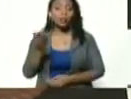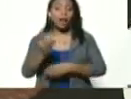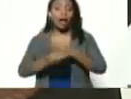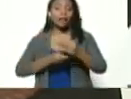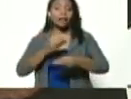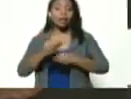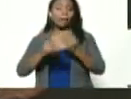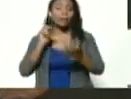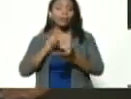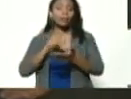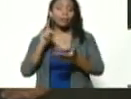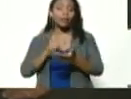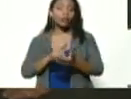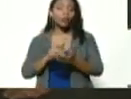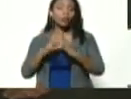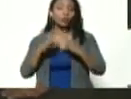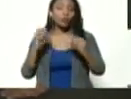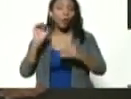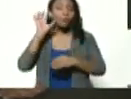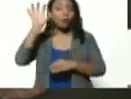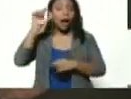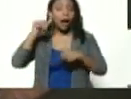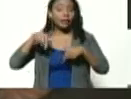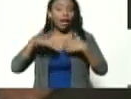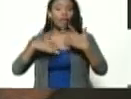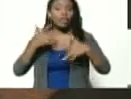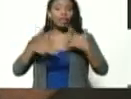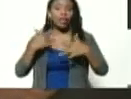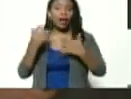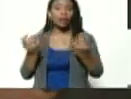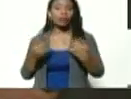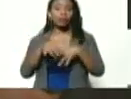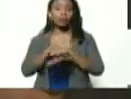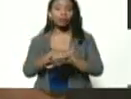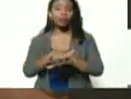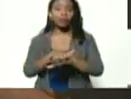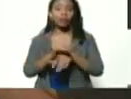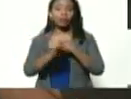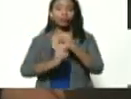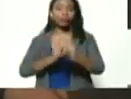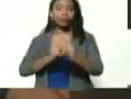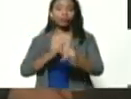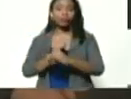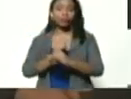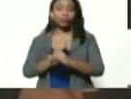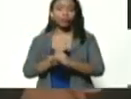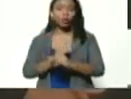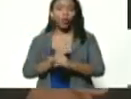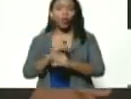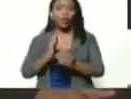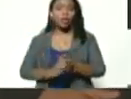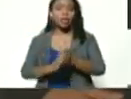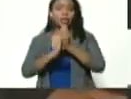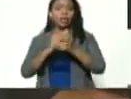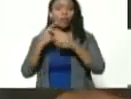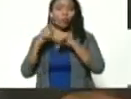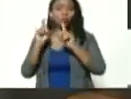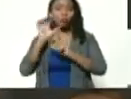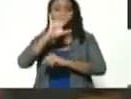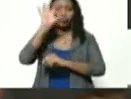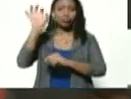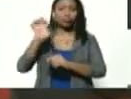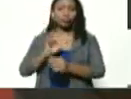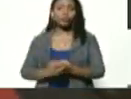hay participación de todo el país en este evento y que nos integra internacionalmente con delegados de otro país.